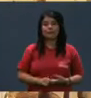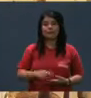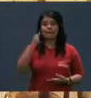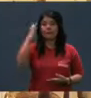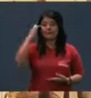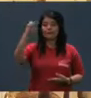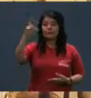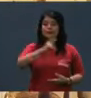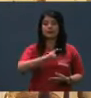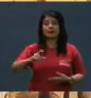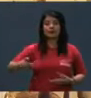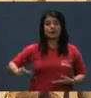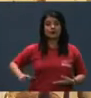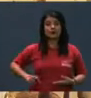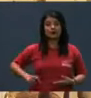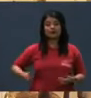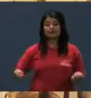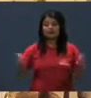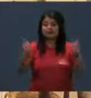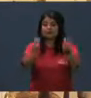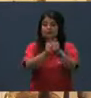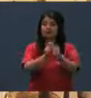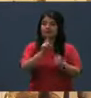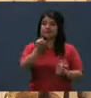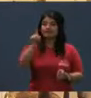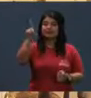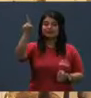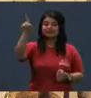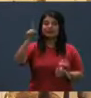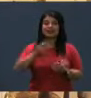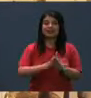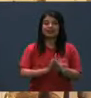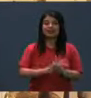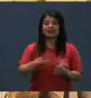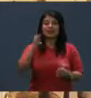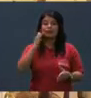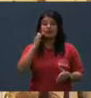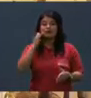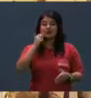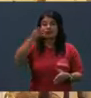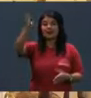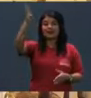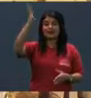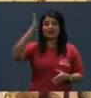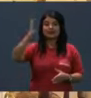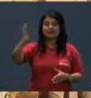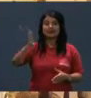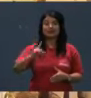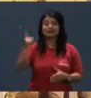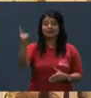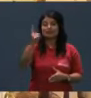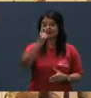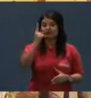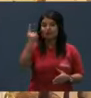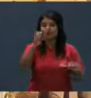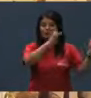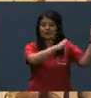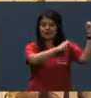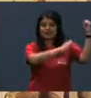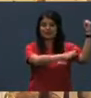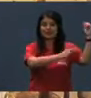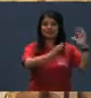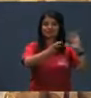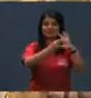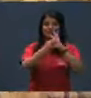Por Cristo, con Él y en Él, a ti, Dios Padre omnipotente, en